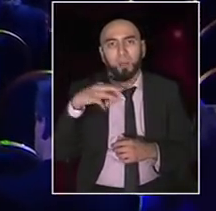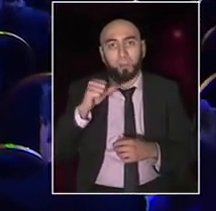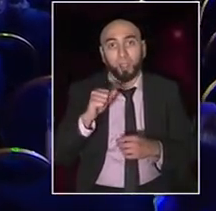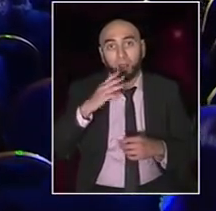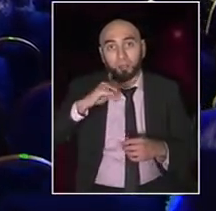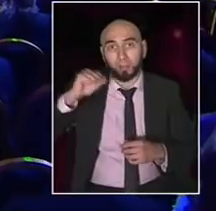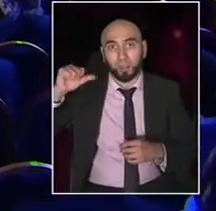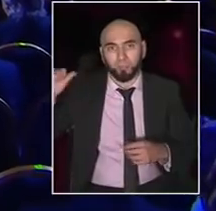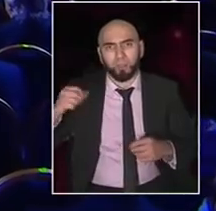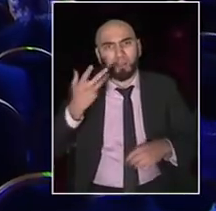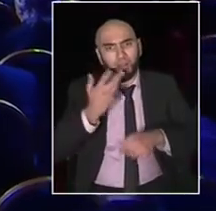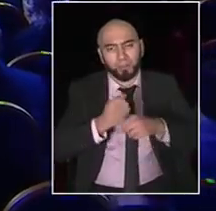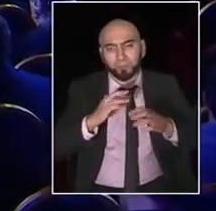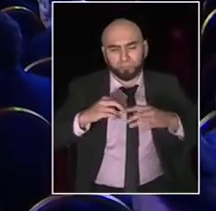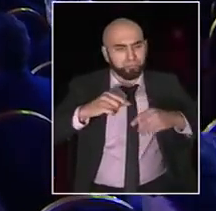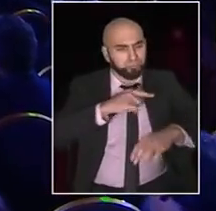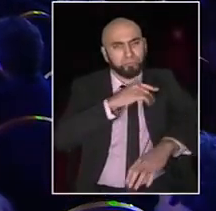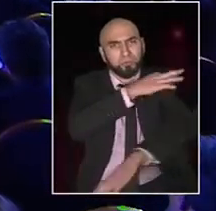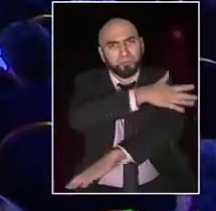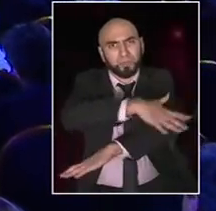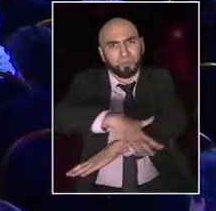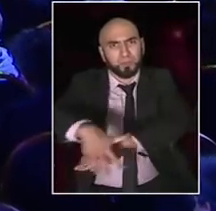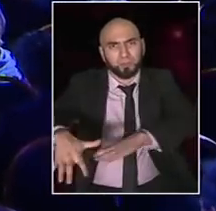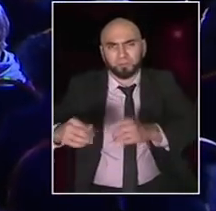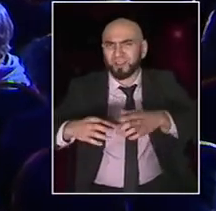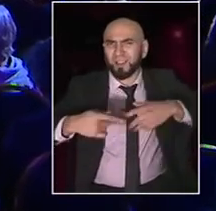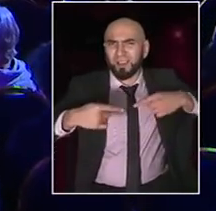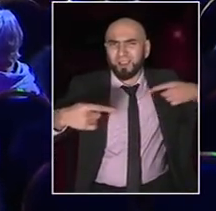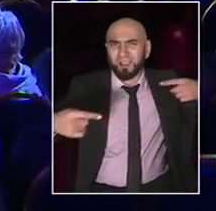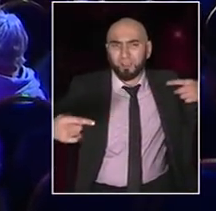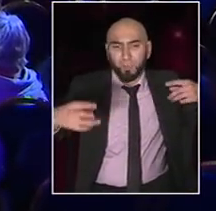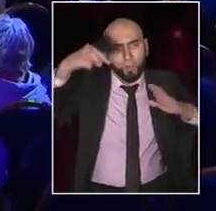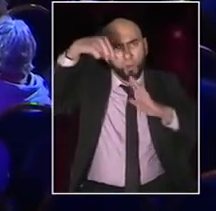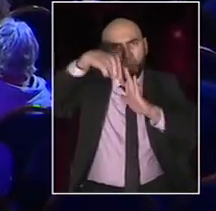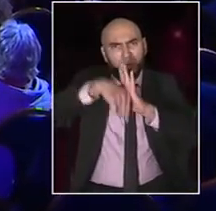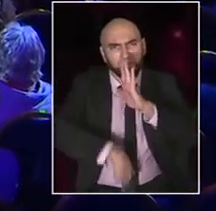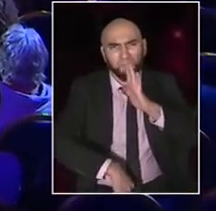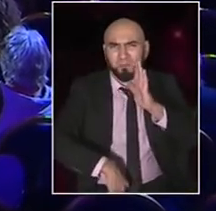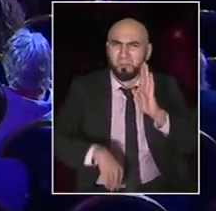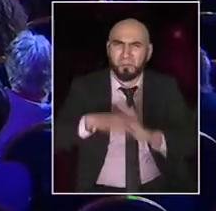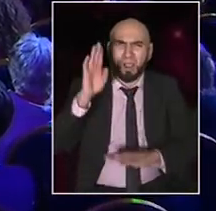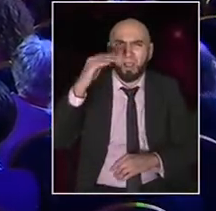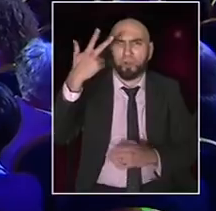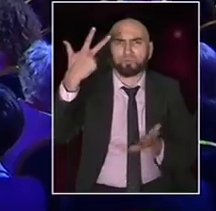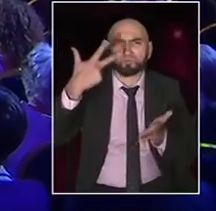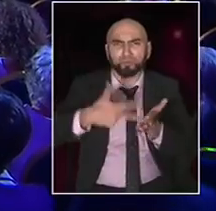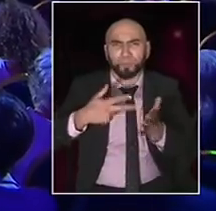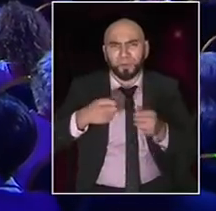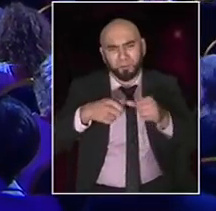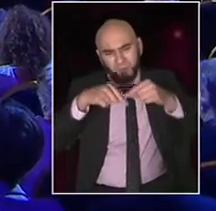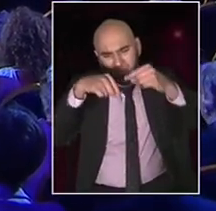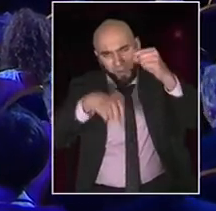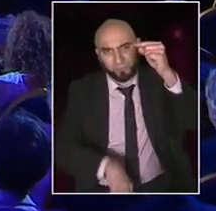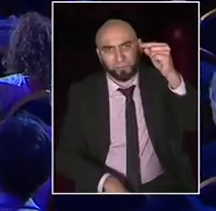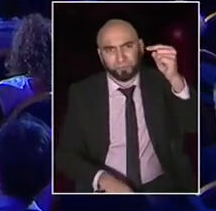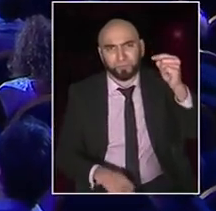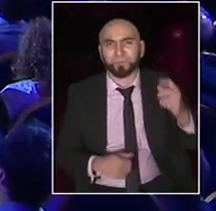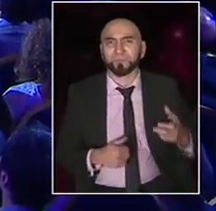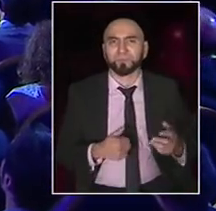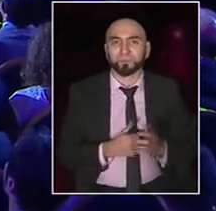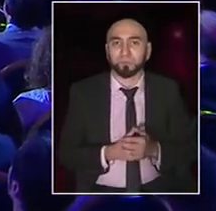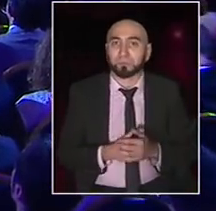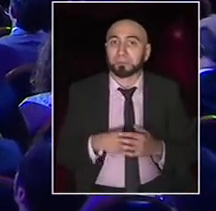de largo en el Océano Pacífico y una profundidad de más de 8.000 metros. Tridimensional también por un